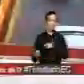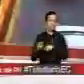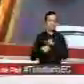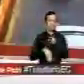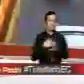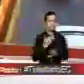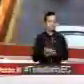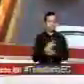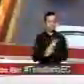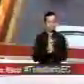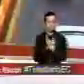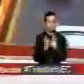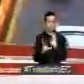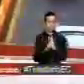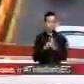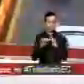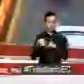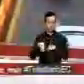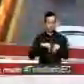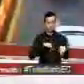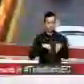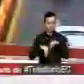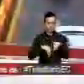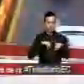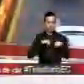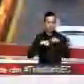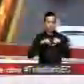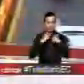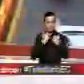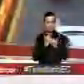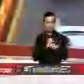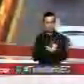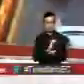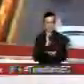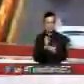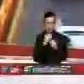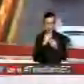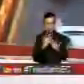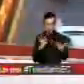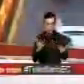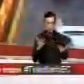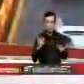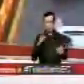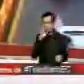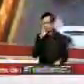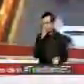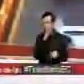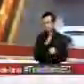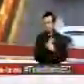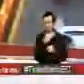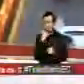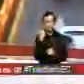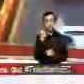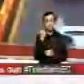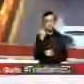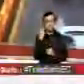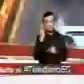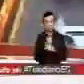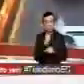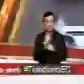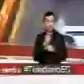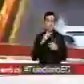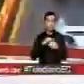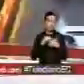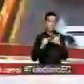las propuestas de reforma a la ley de movilidad que se tramitan en la Asamblea Nacional y que tienen como fin enfrentar de mejor manera la